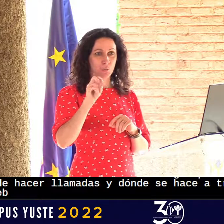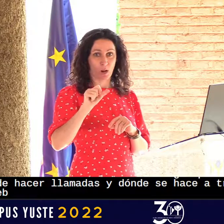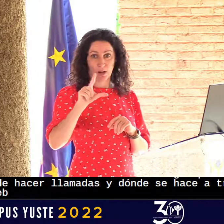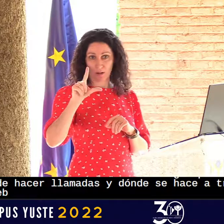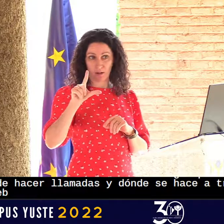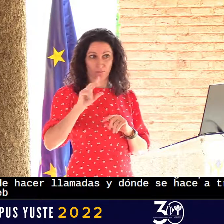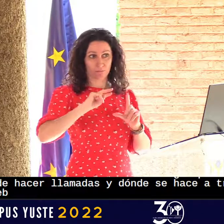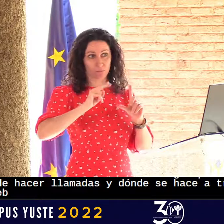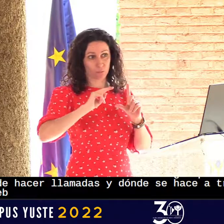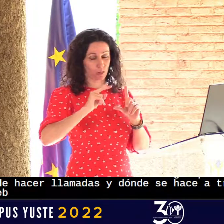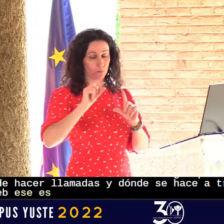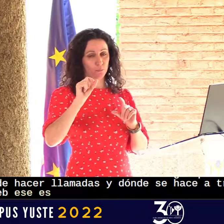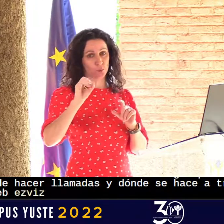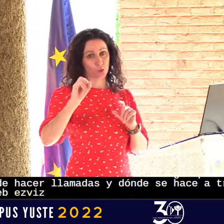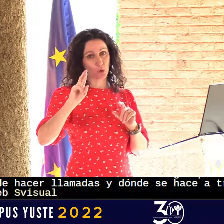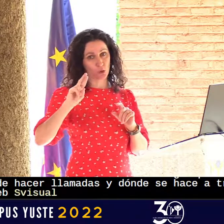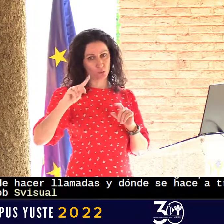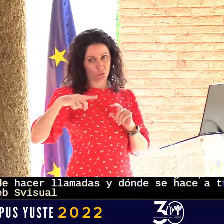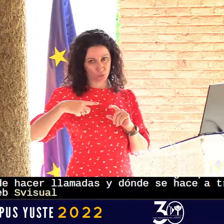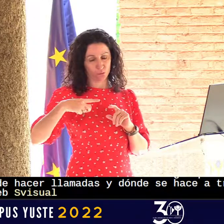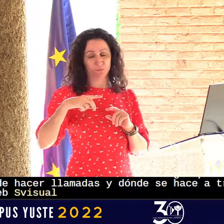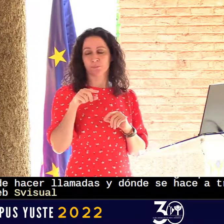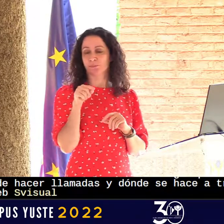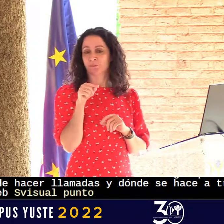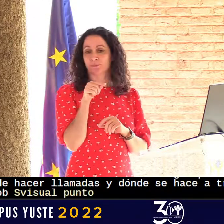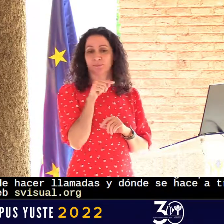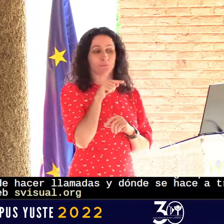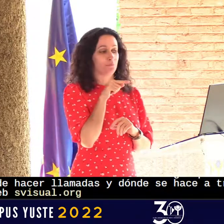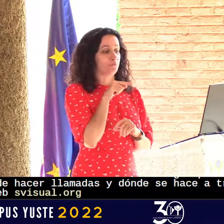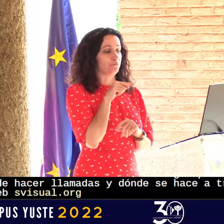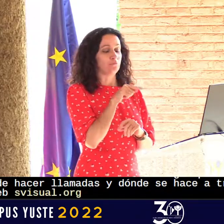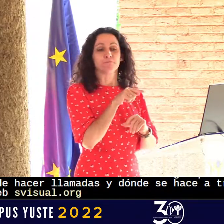es es visual.org